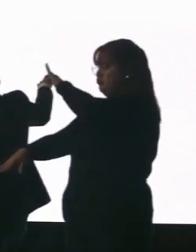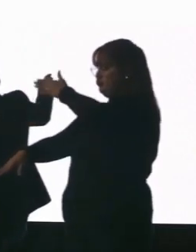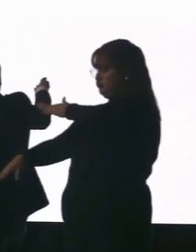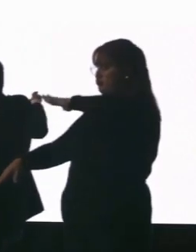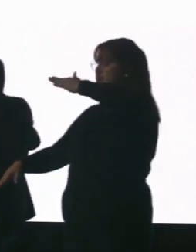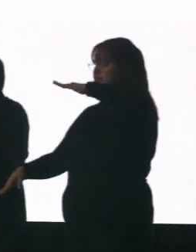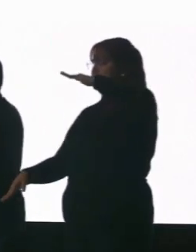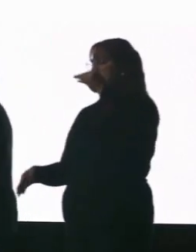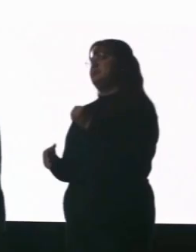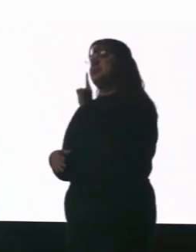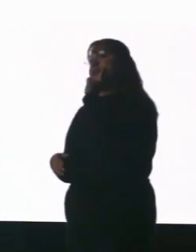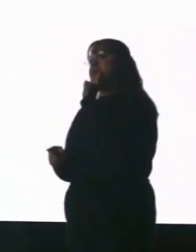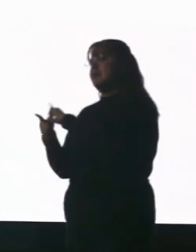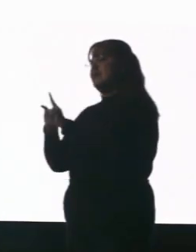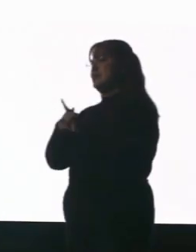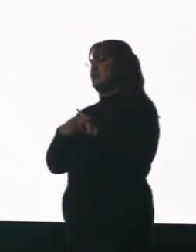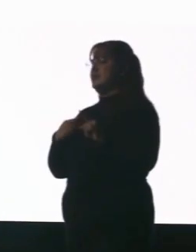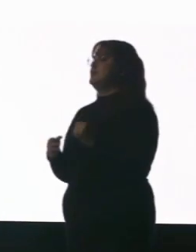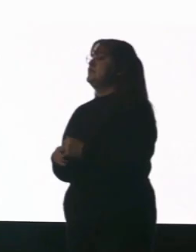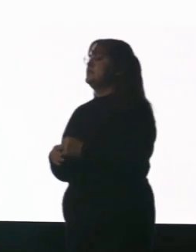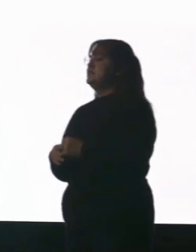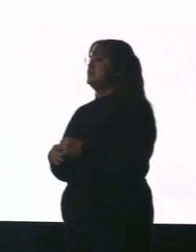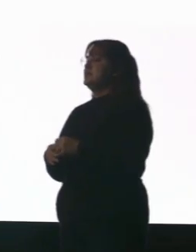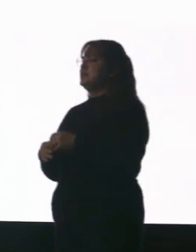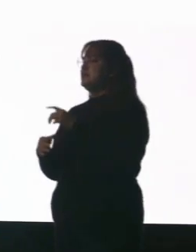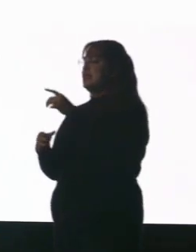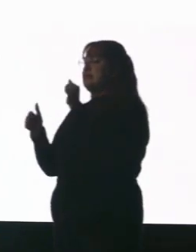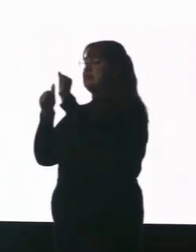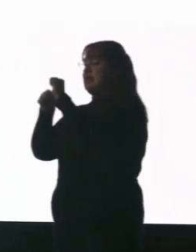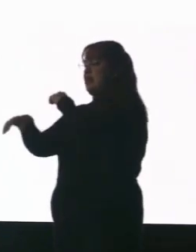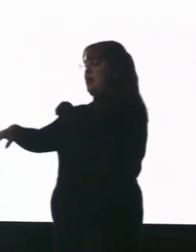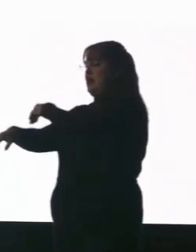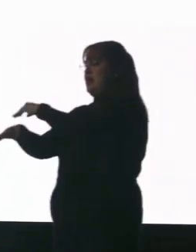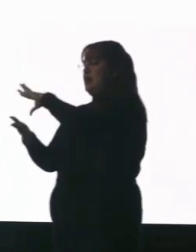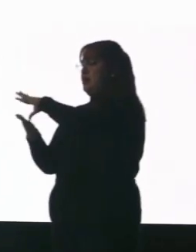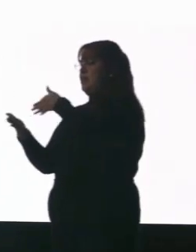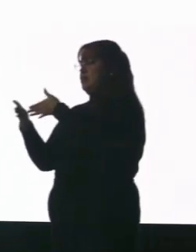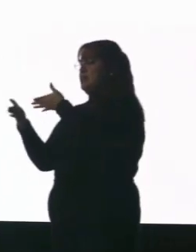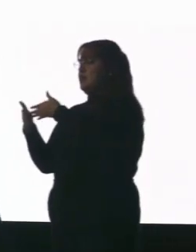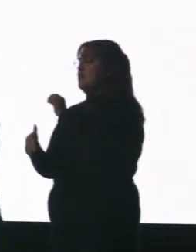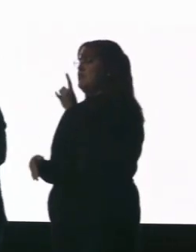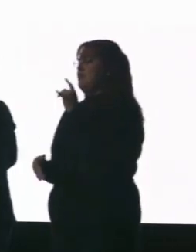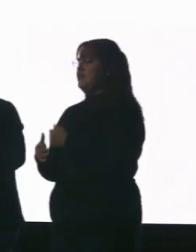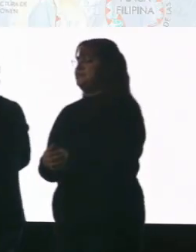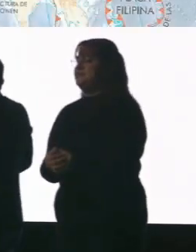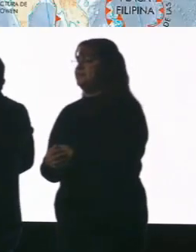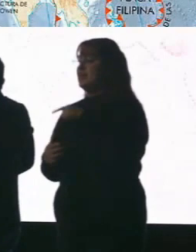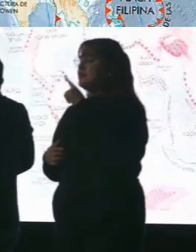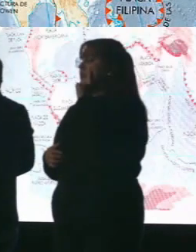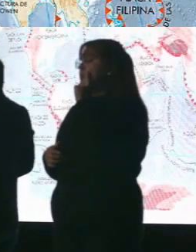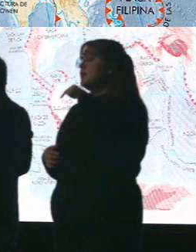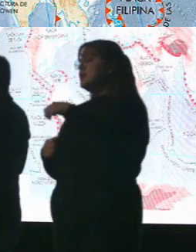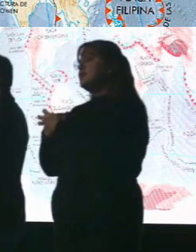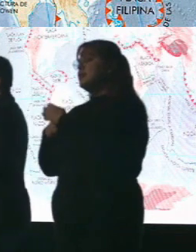finalmente terminar en la Sierra Sudandina, que sería lo que está en Bolivia. Eso sería la configuración que nosotros tenemos hoy día en nuestra región.